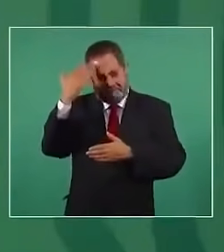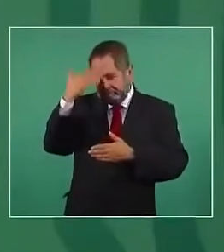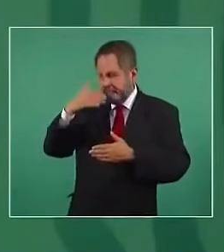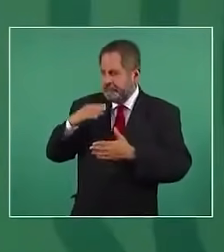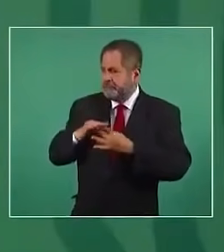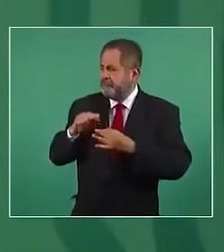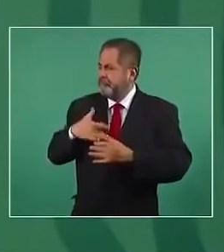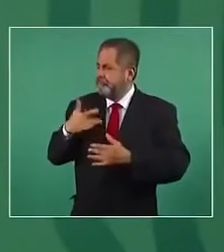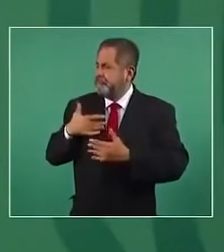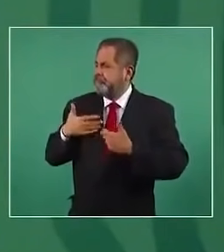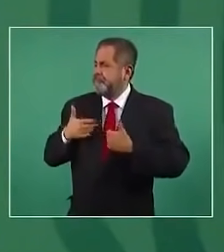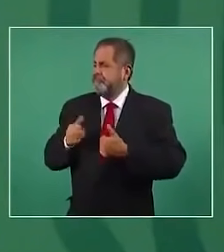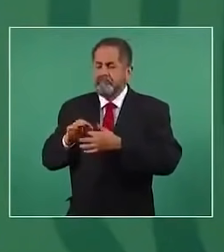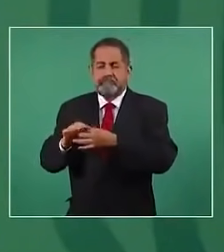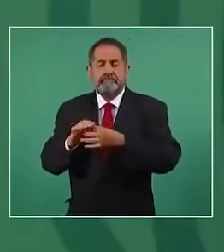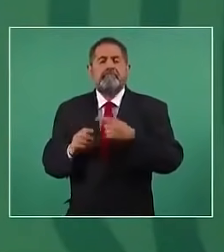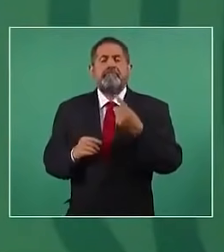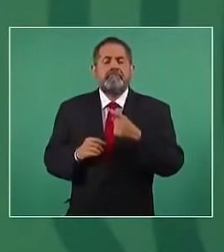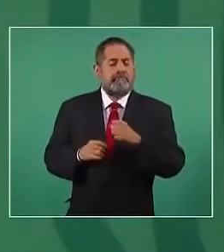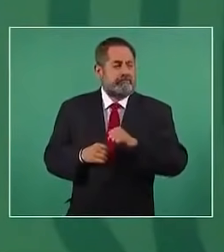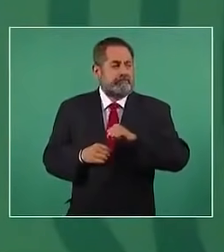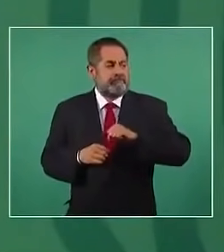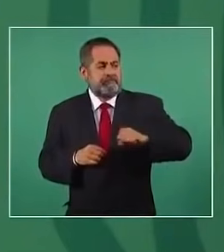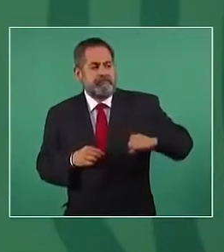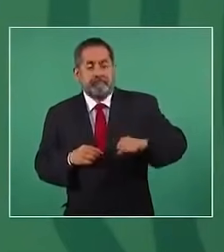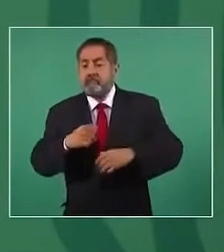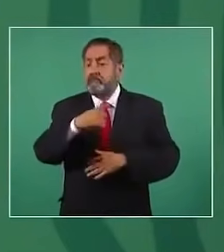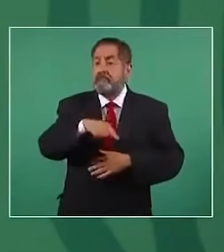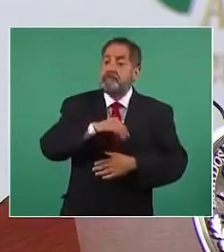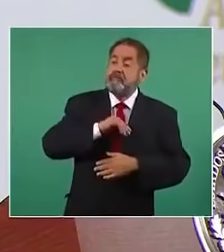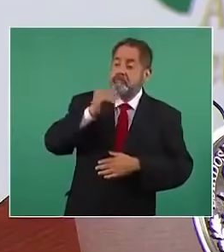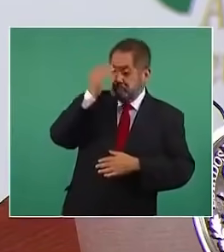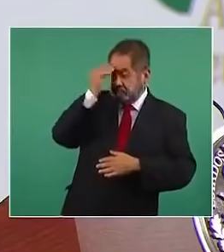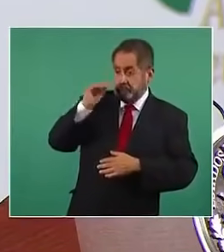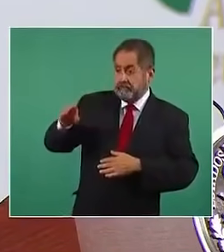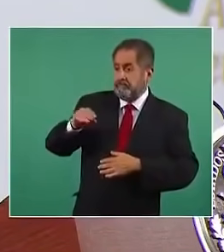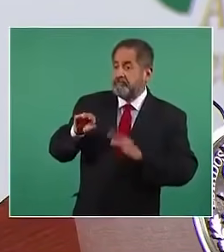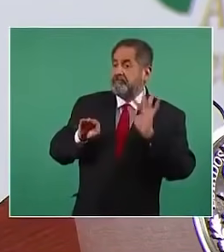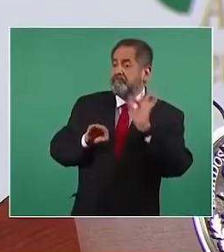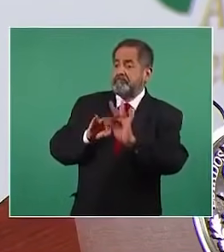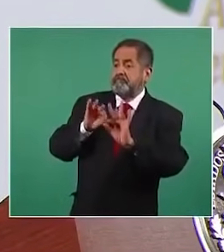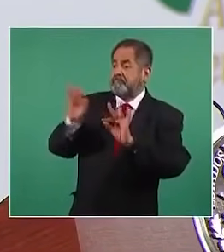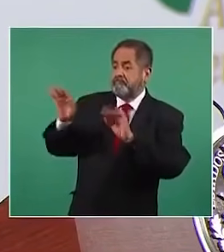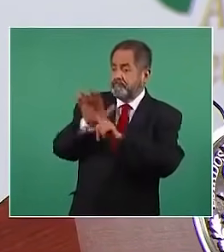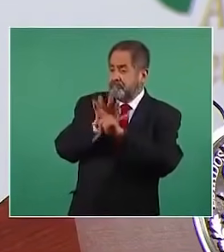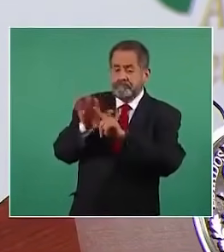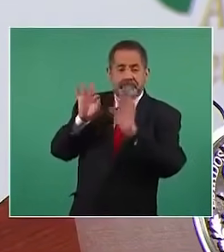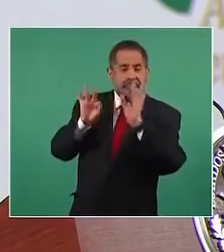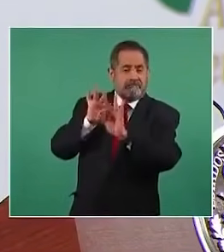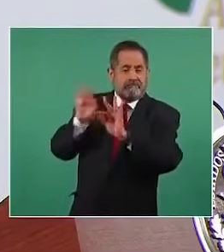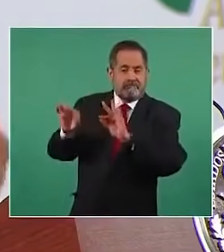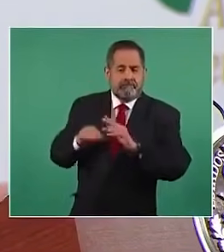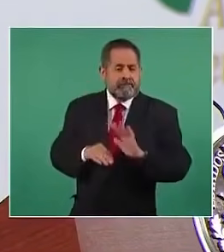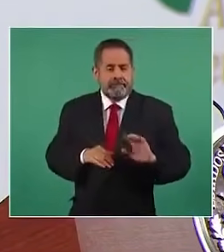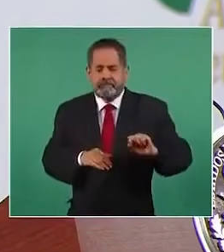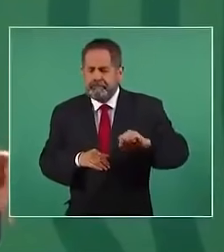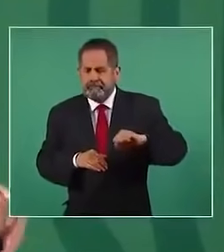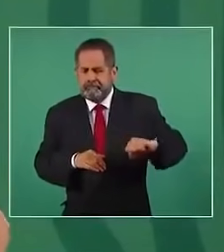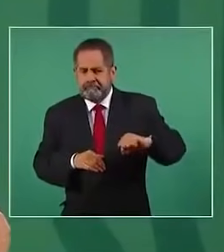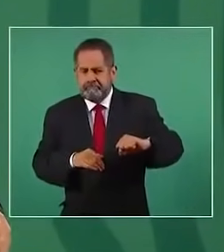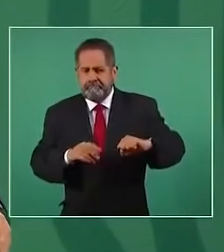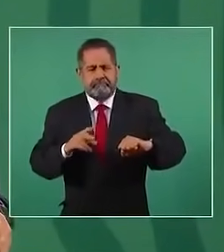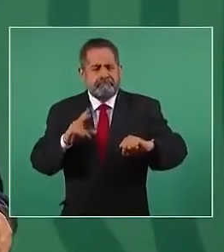para que resistan campañas de manipulación que no sea empresa